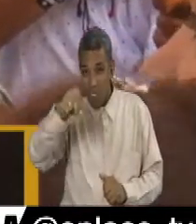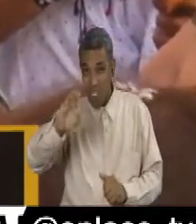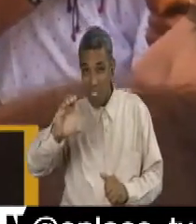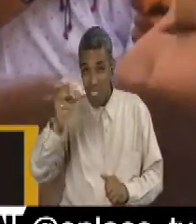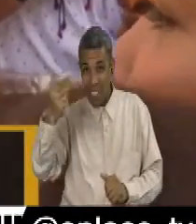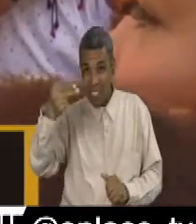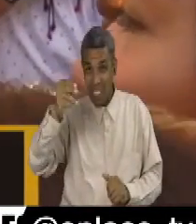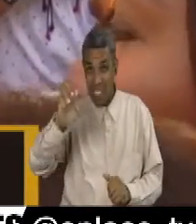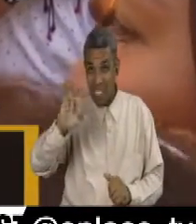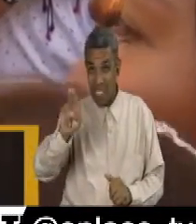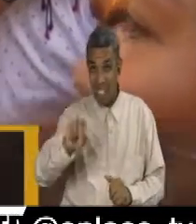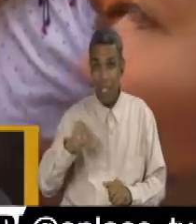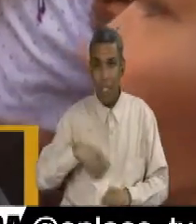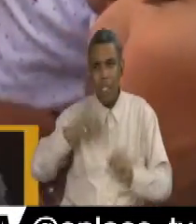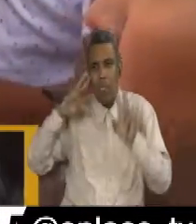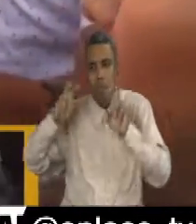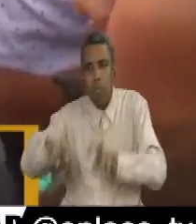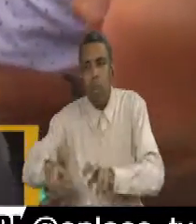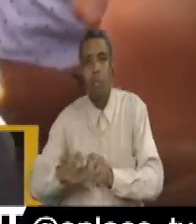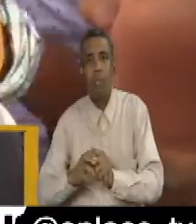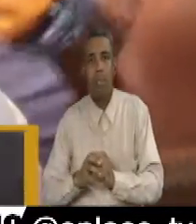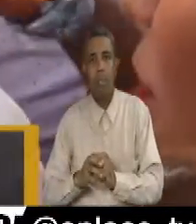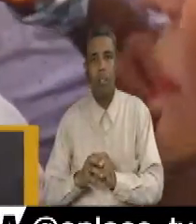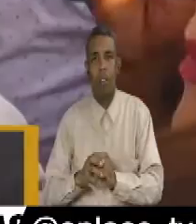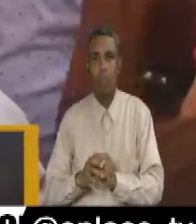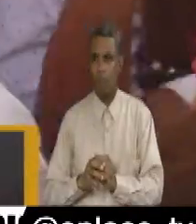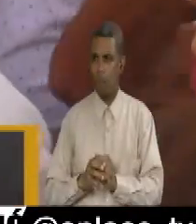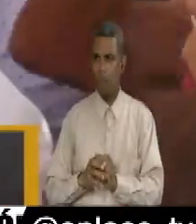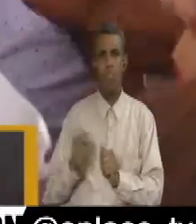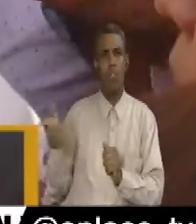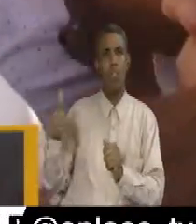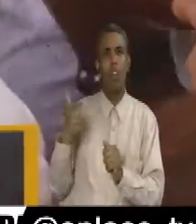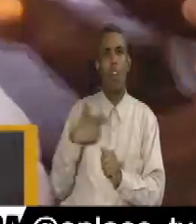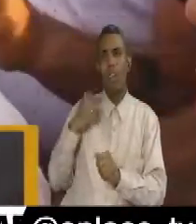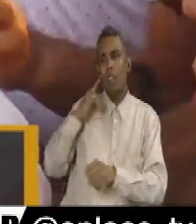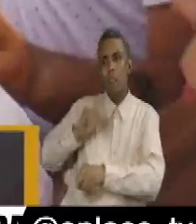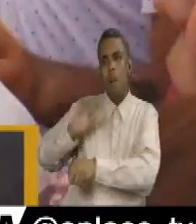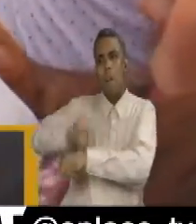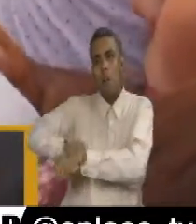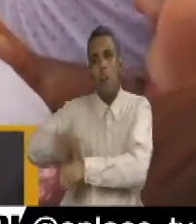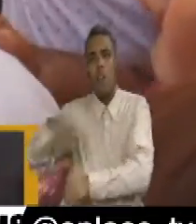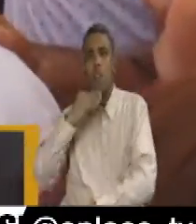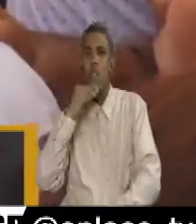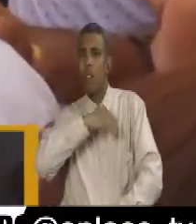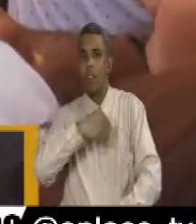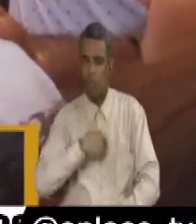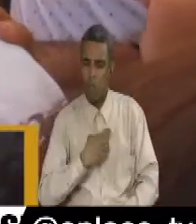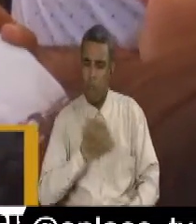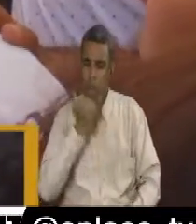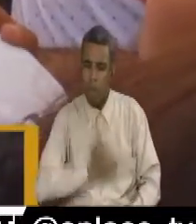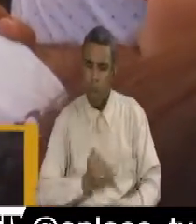Ya se cayeron esas pruebas y seguía en libertad. Se muere todo inocente.